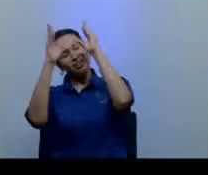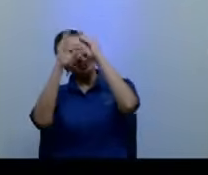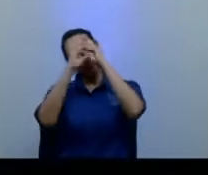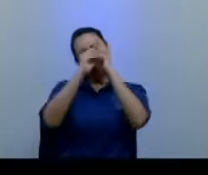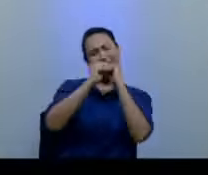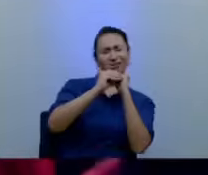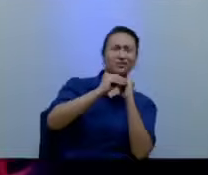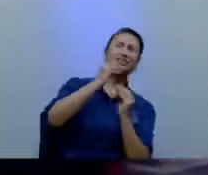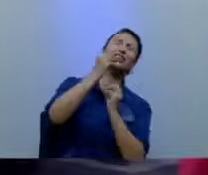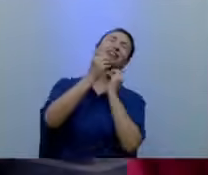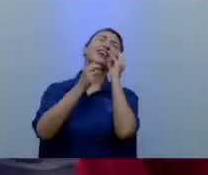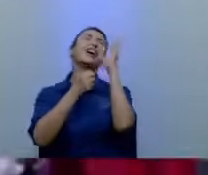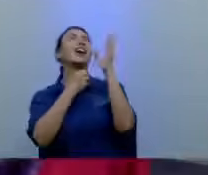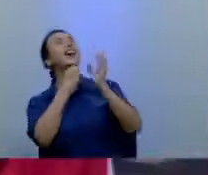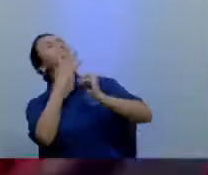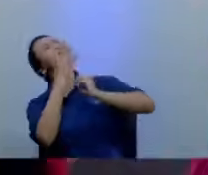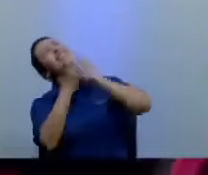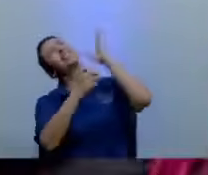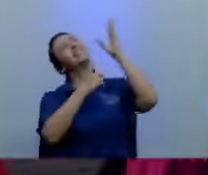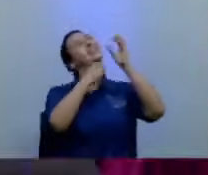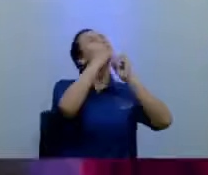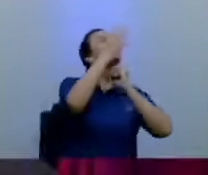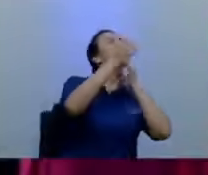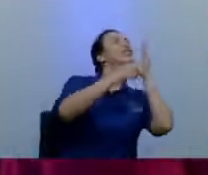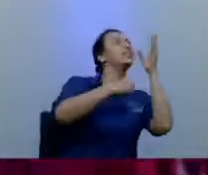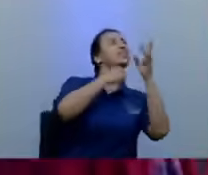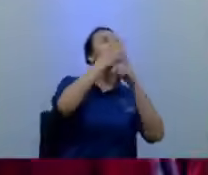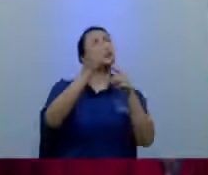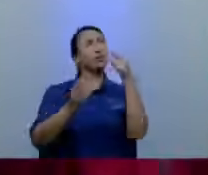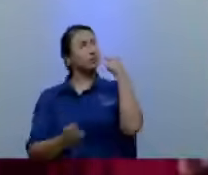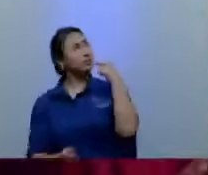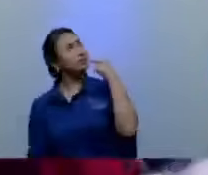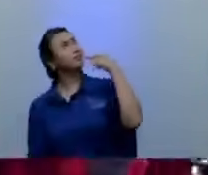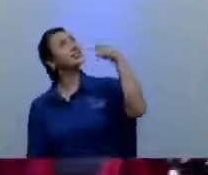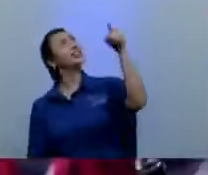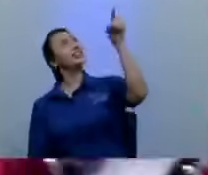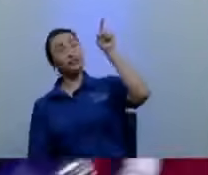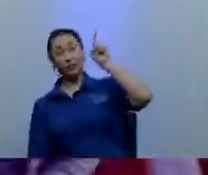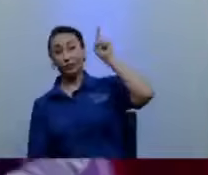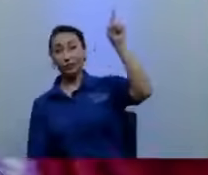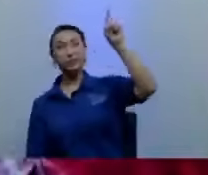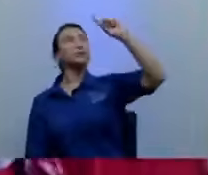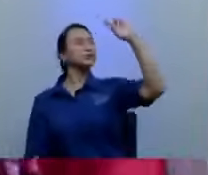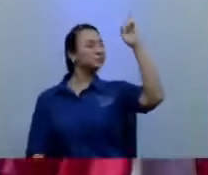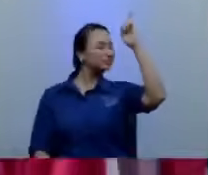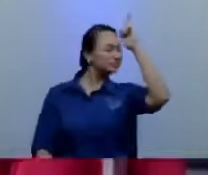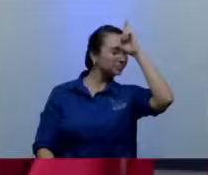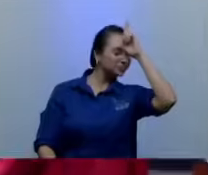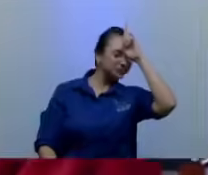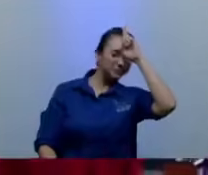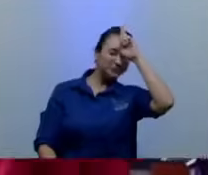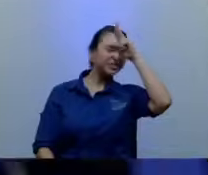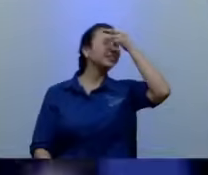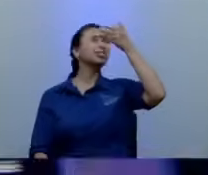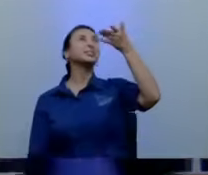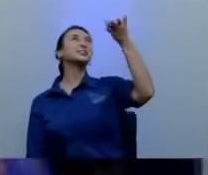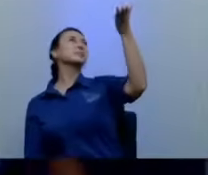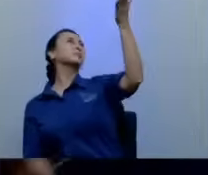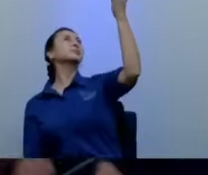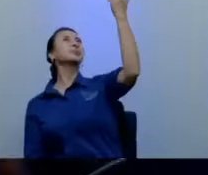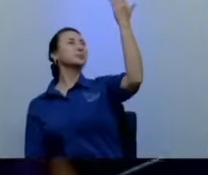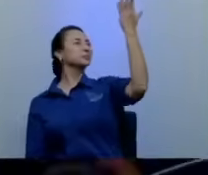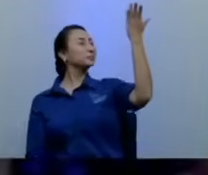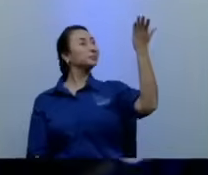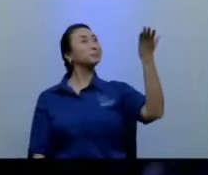parar, cantando alabanzas al Señor, diciéndole su gloria y majestad, Él es el